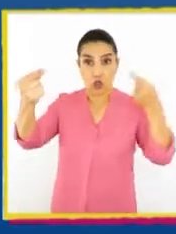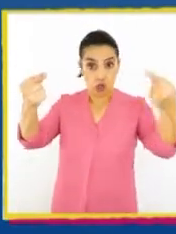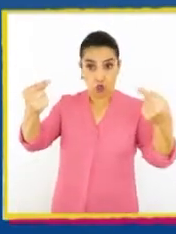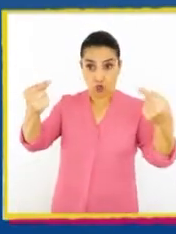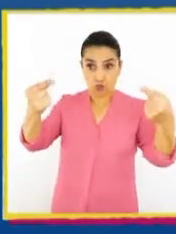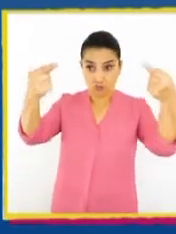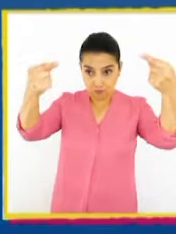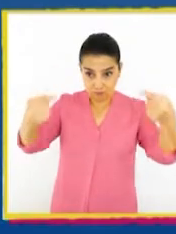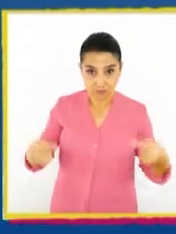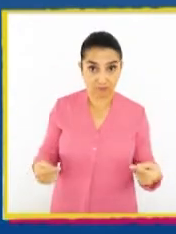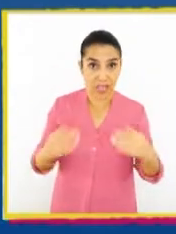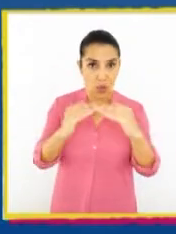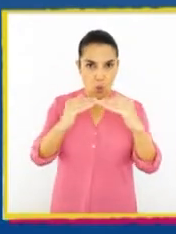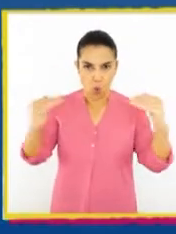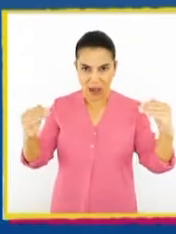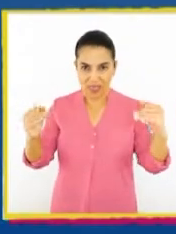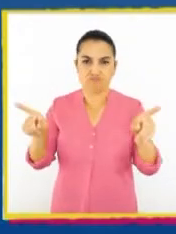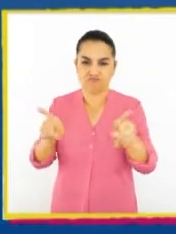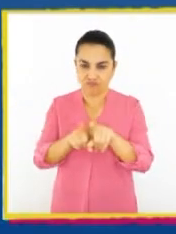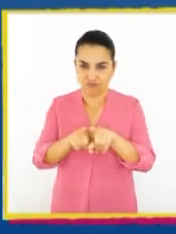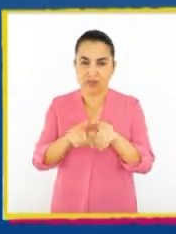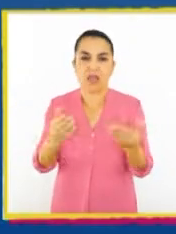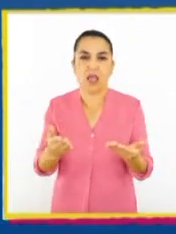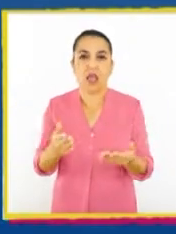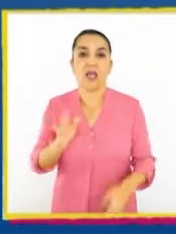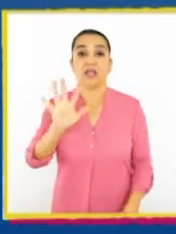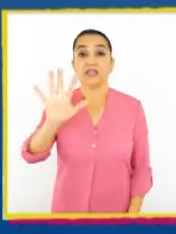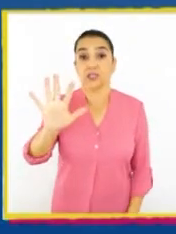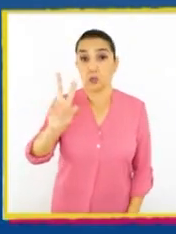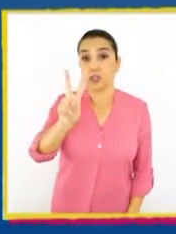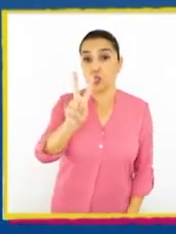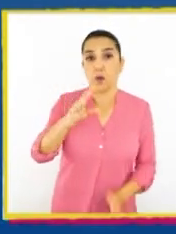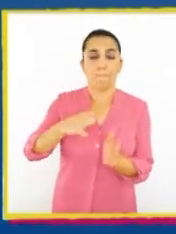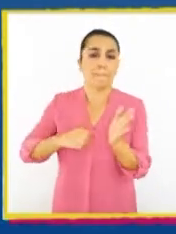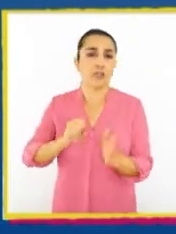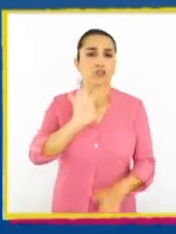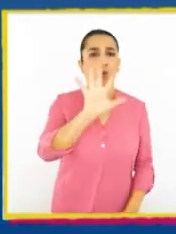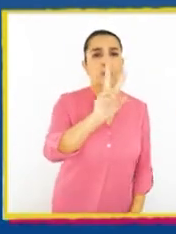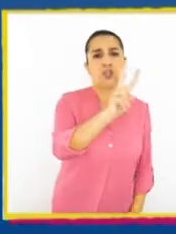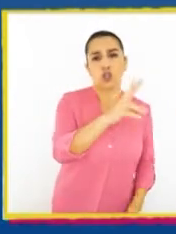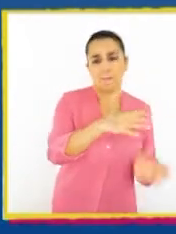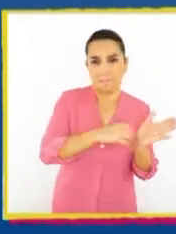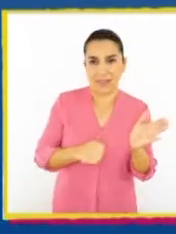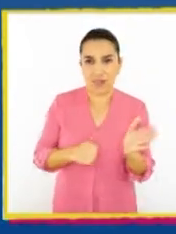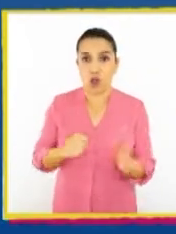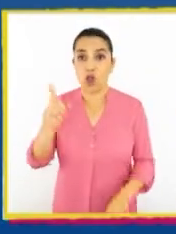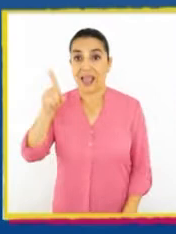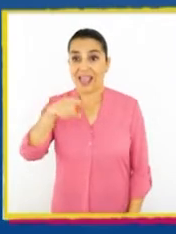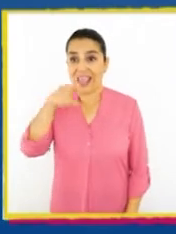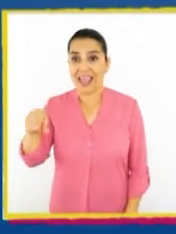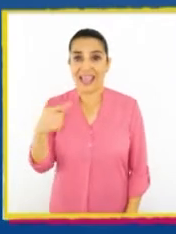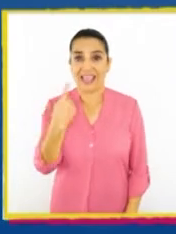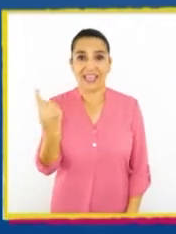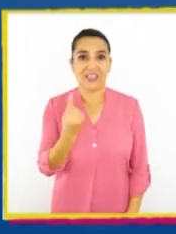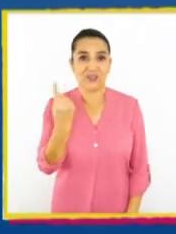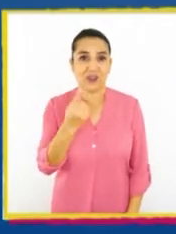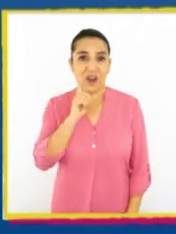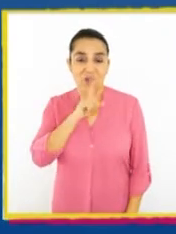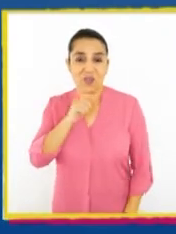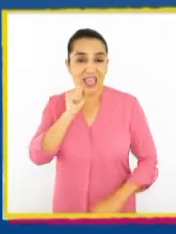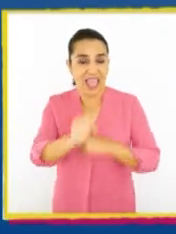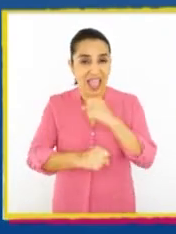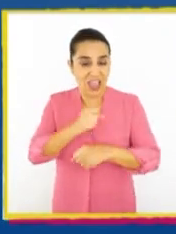ambos lados de la ecuación para que se mantenga la igualdad. Entonces restamos 52 en ambos lados de la ecuación. Despejamos la X y